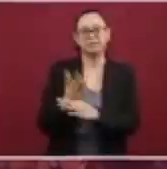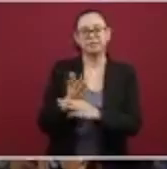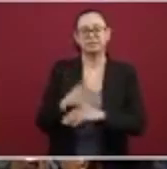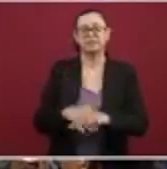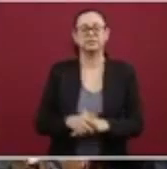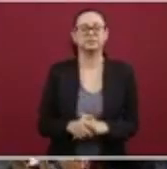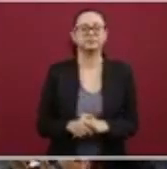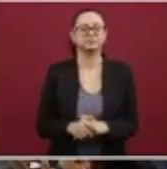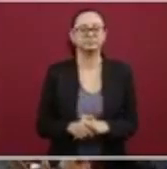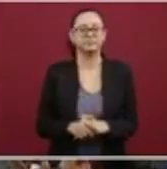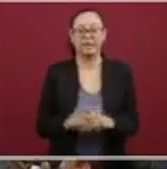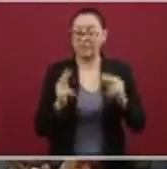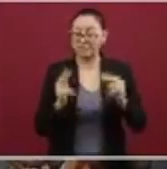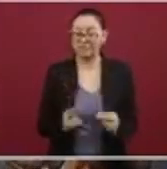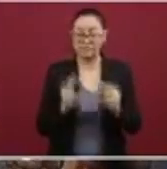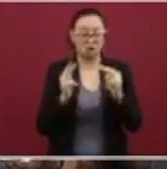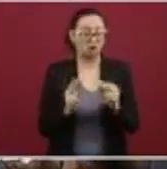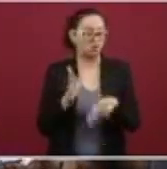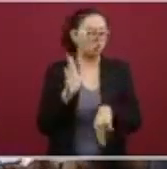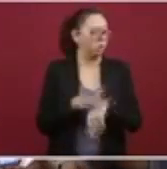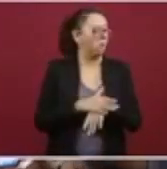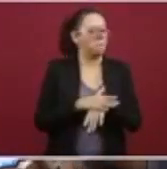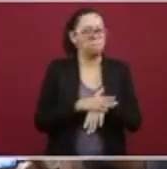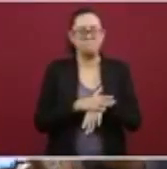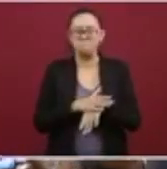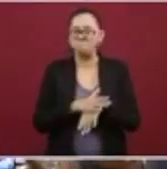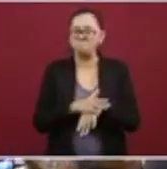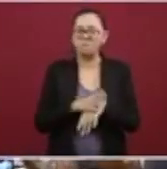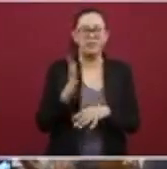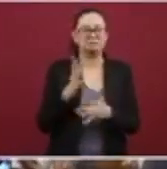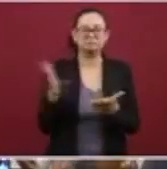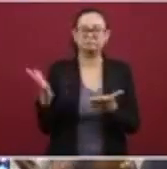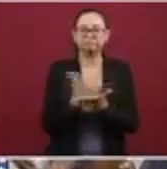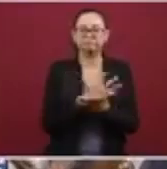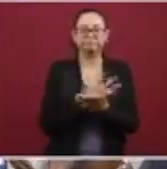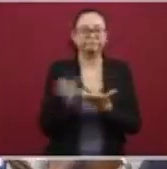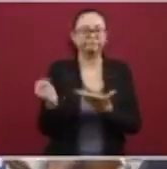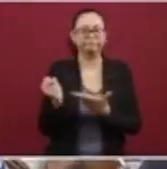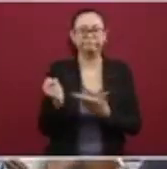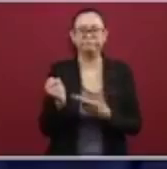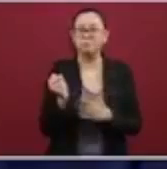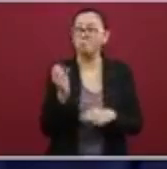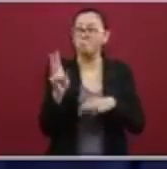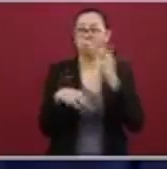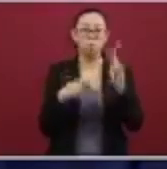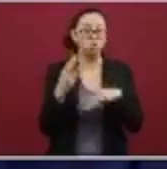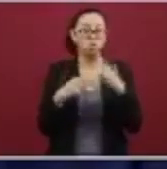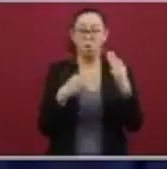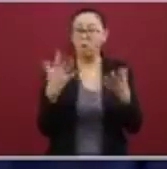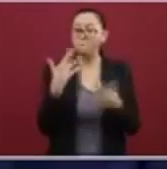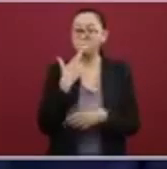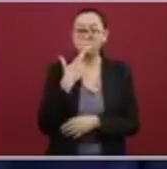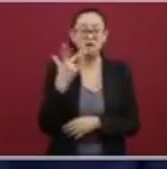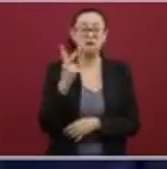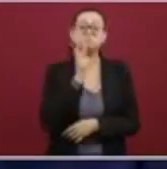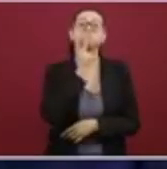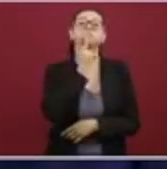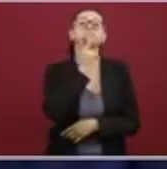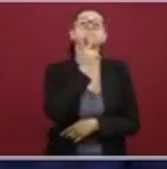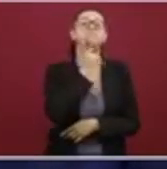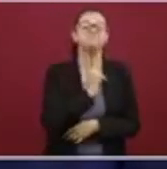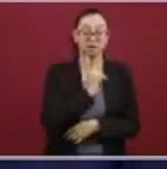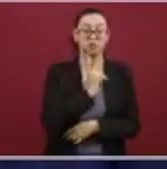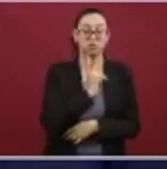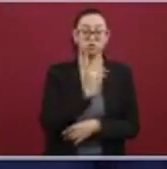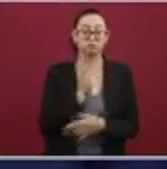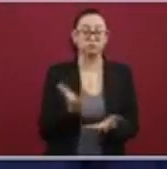más rentable, el mejor negocio del mundo es el petróleo, y el segundo mejor